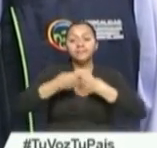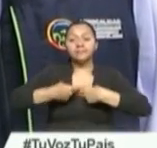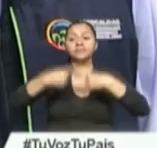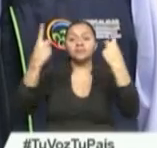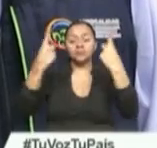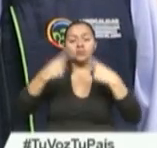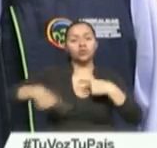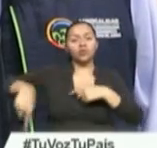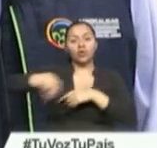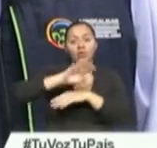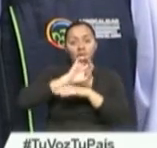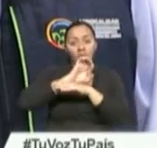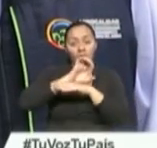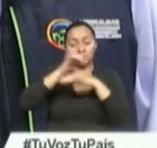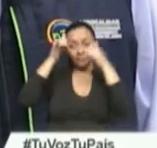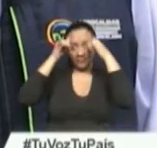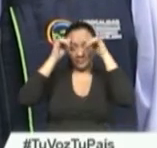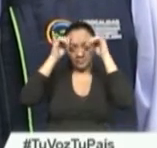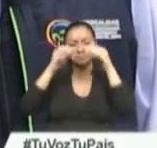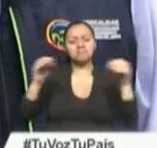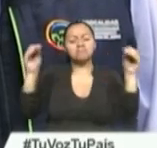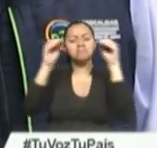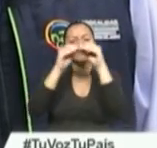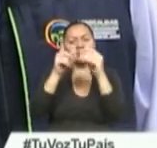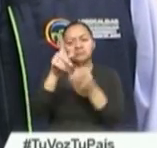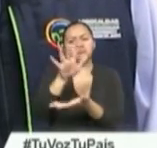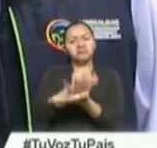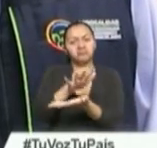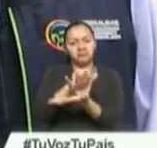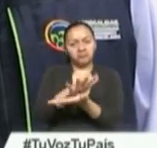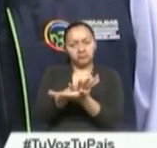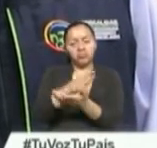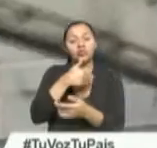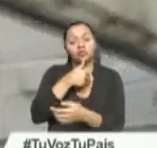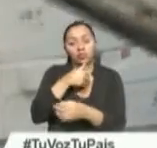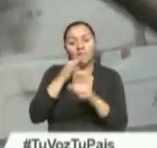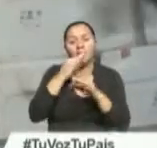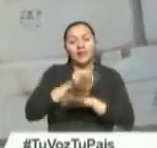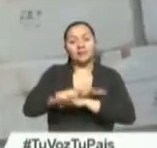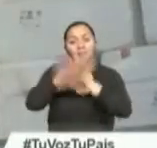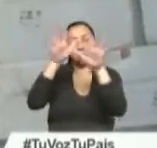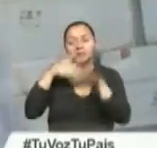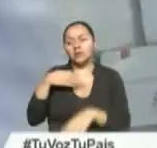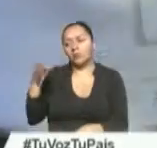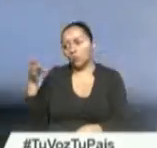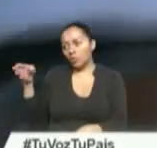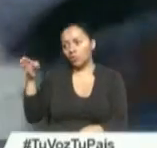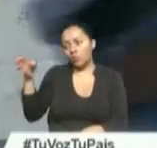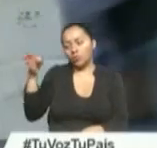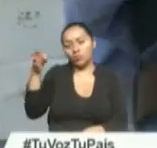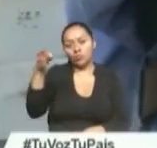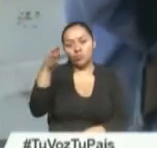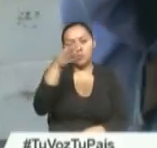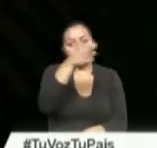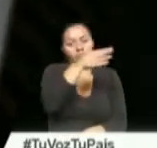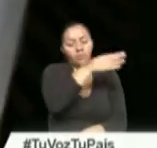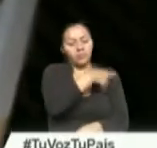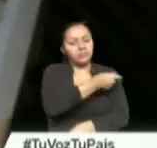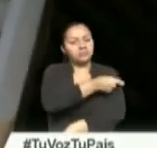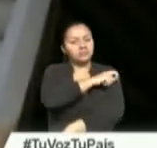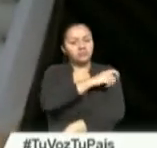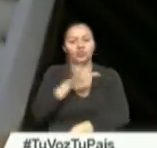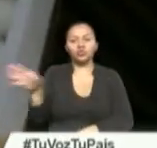ecuatoriano que estén tranquilos, que confíen. Estamos proveyendo de vacuna a todo el